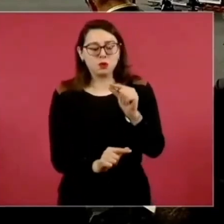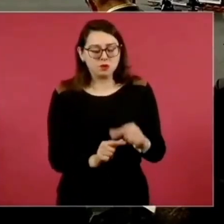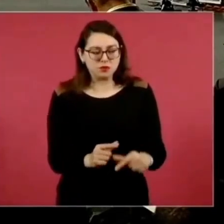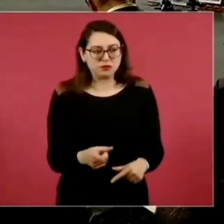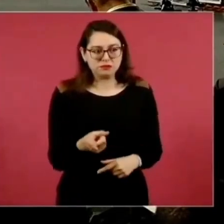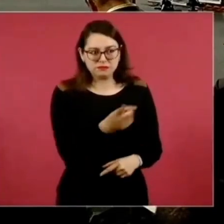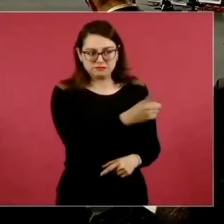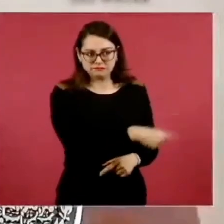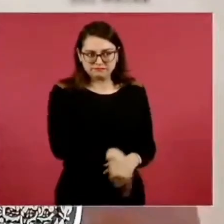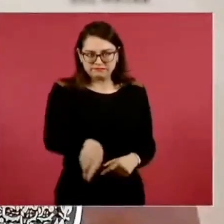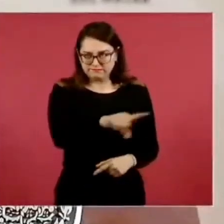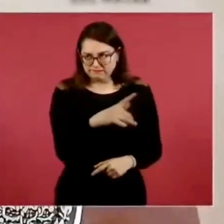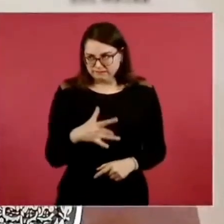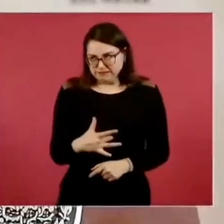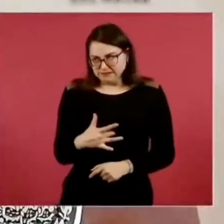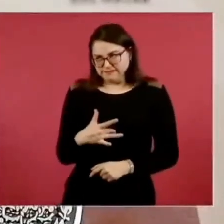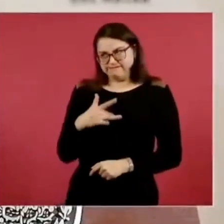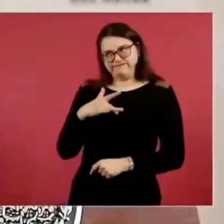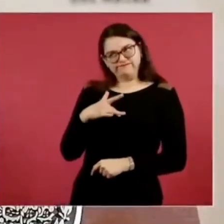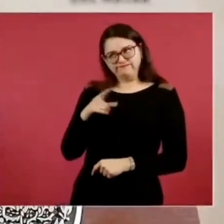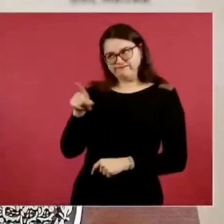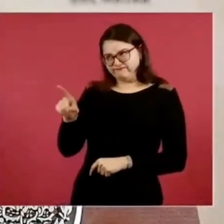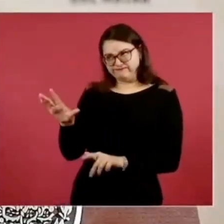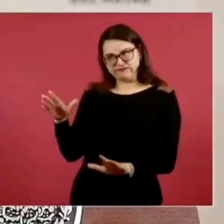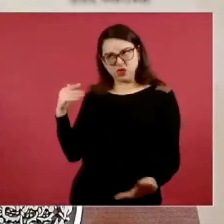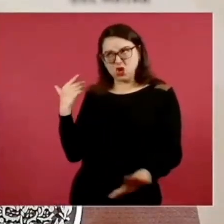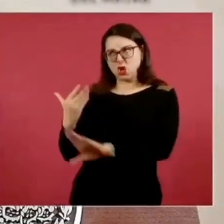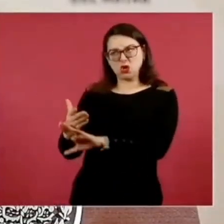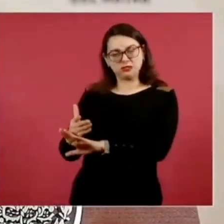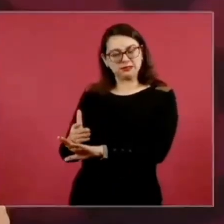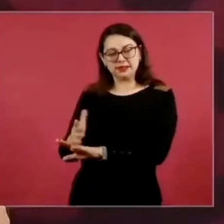opositor a la política del general Cárdenas.